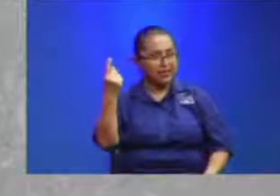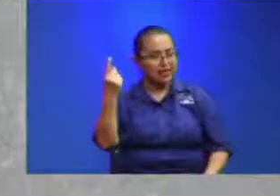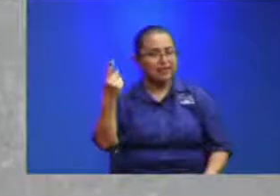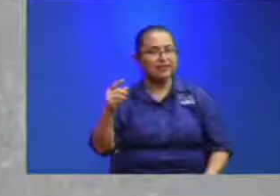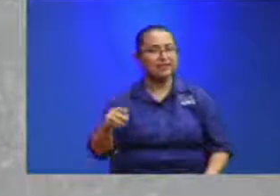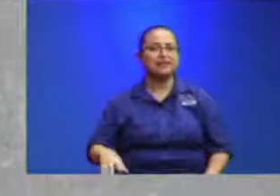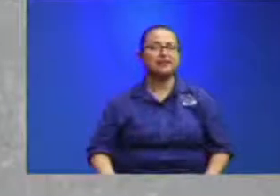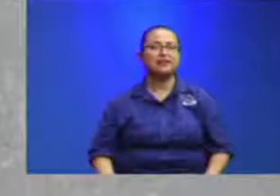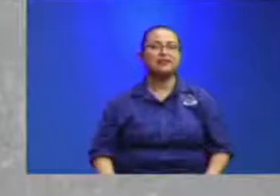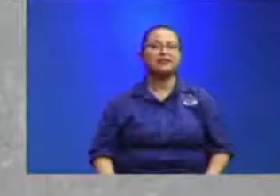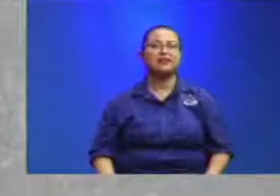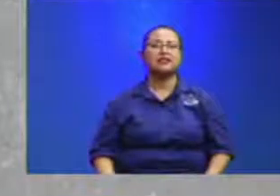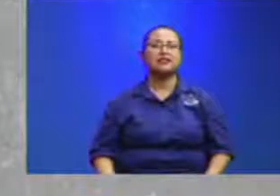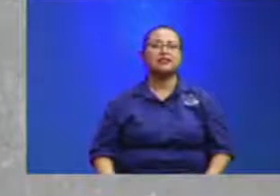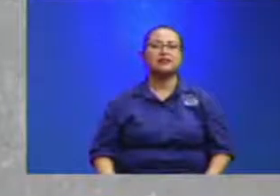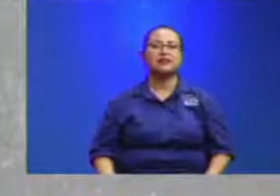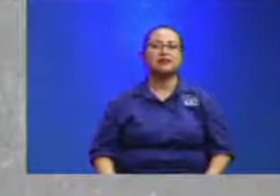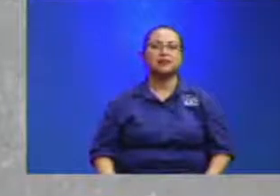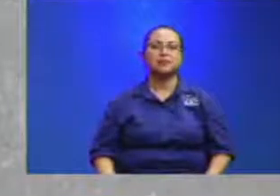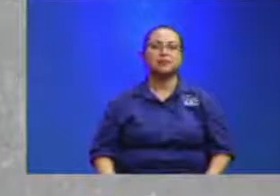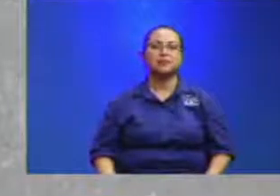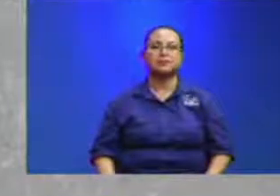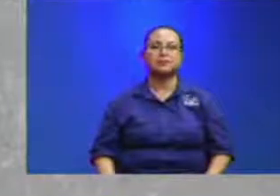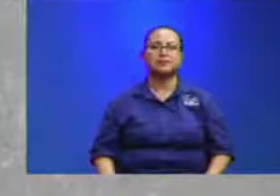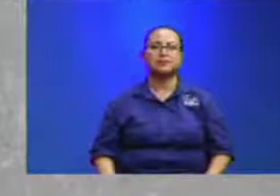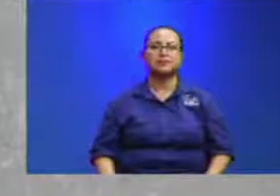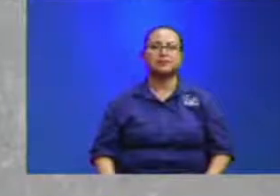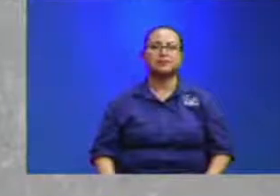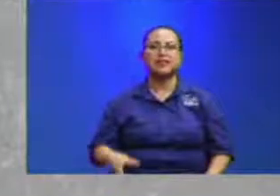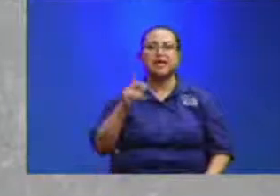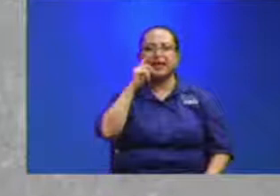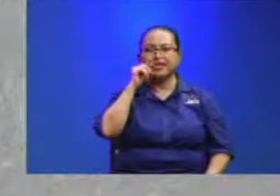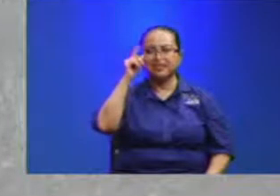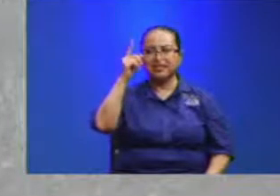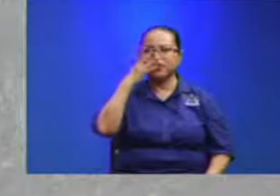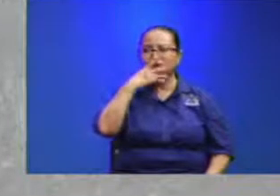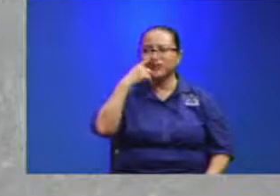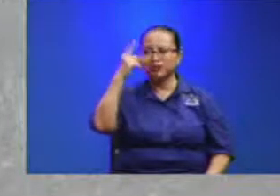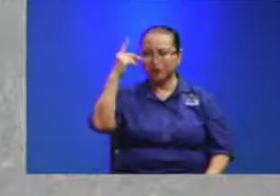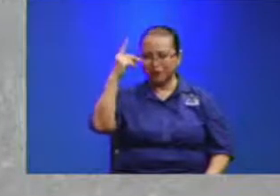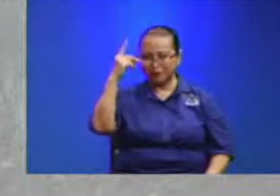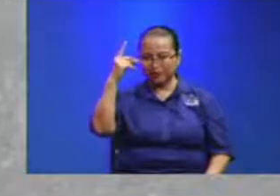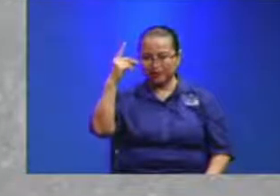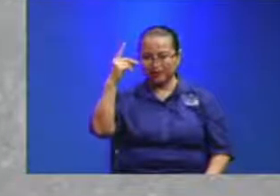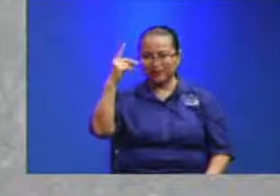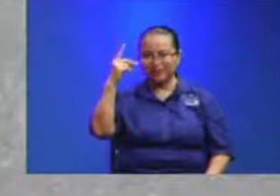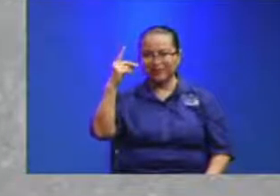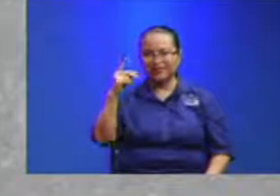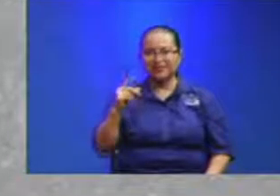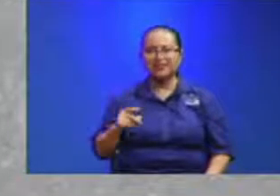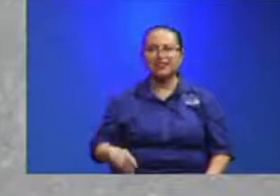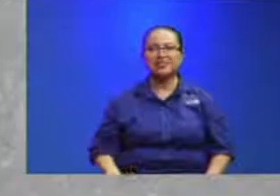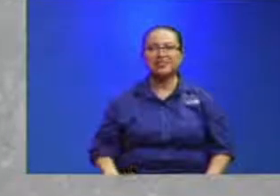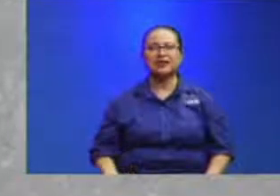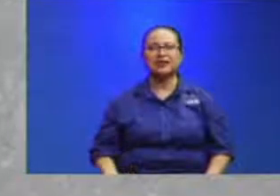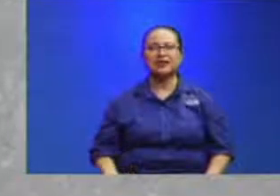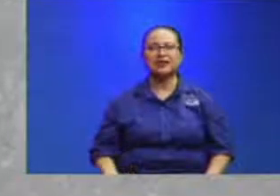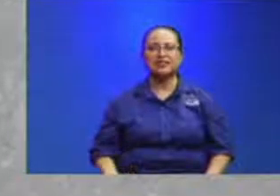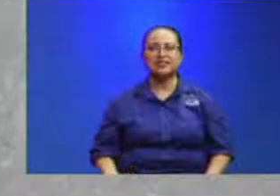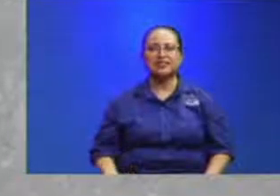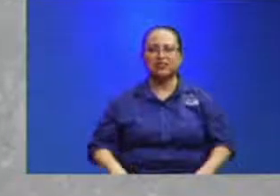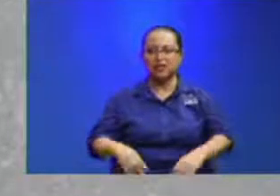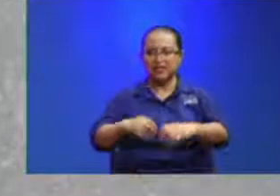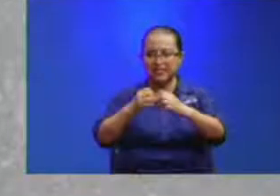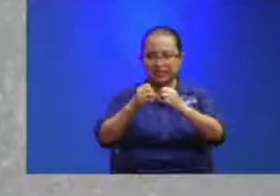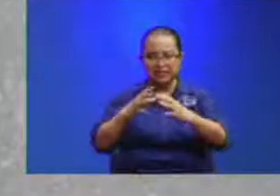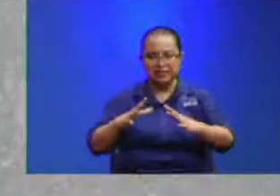para para entonces que el señor dios vuestro no las exterminar a